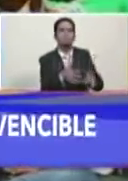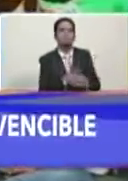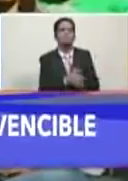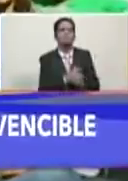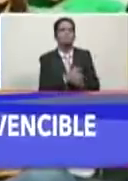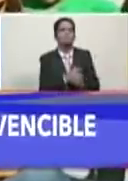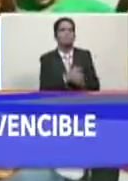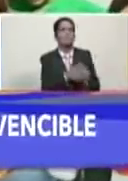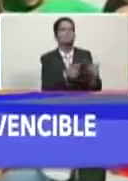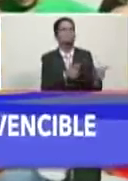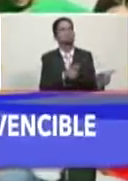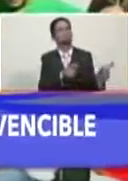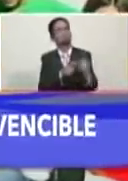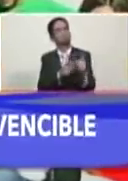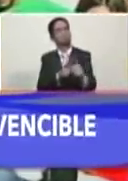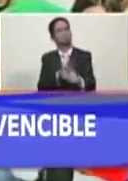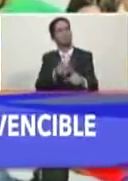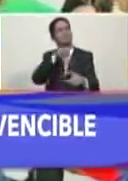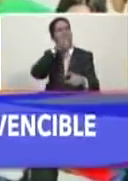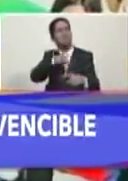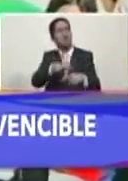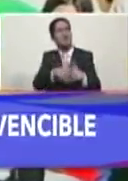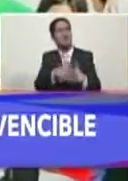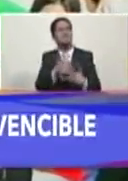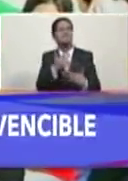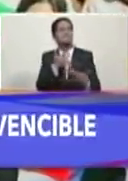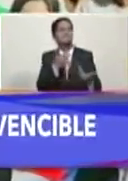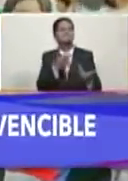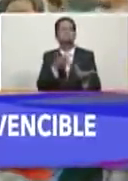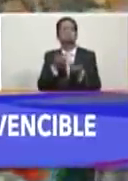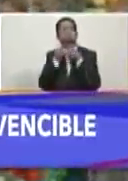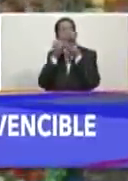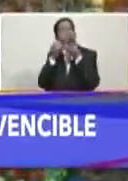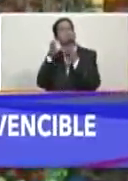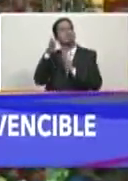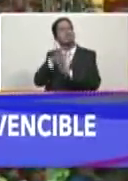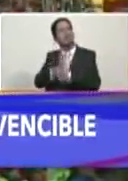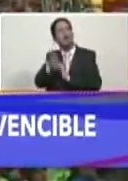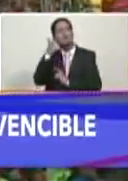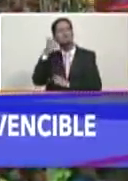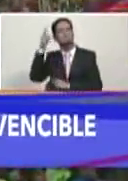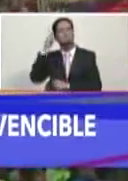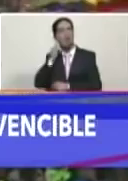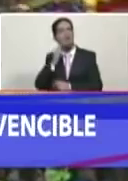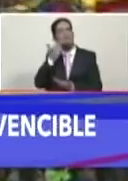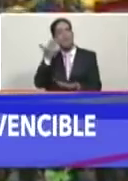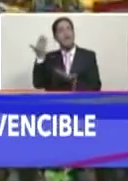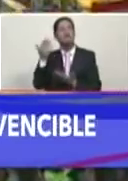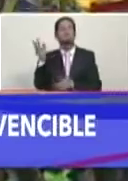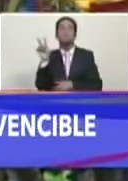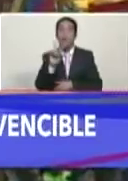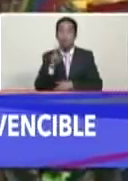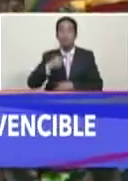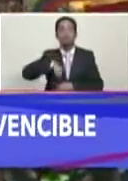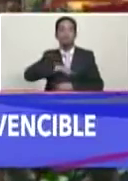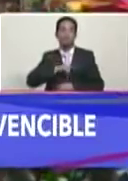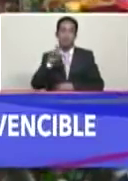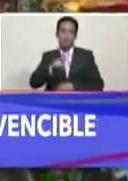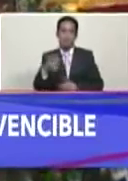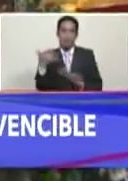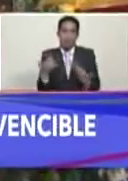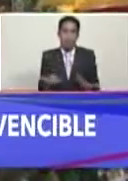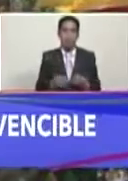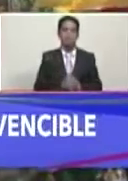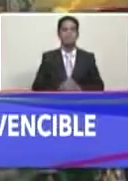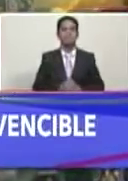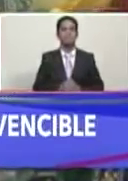que le enseñen la historia y le digan la historia de este grande Simón Bolívar. Esa es la Venezuela que necesitamos, la Venezuela que